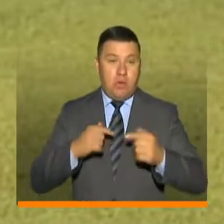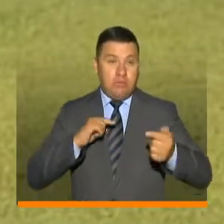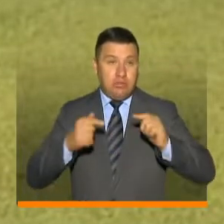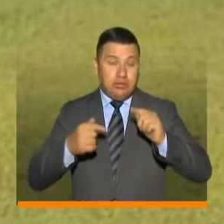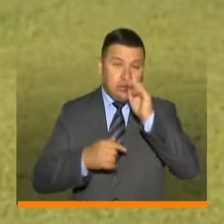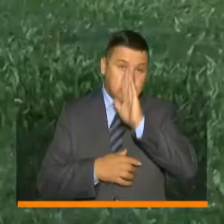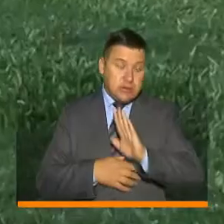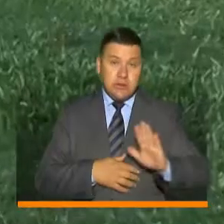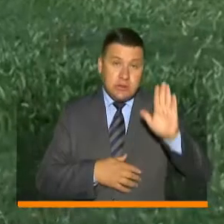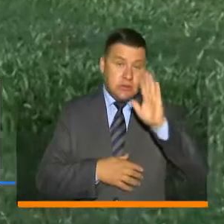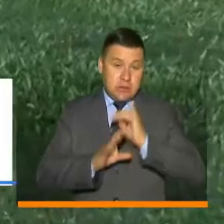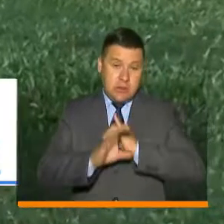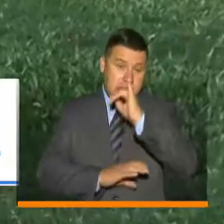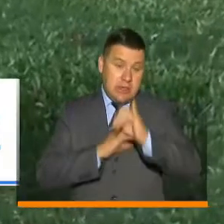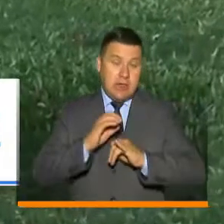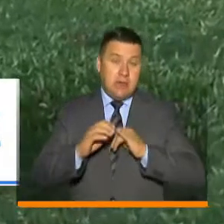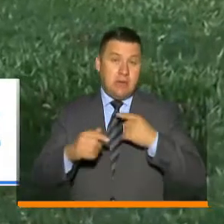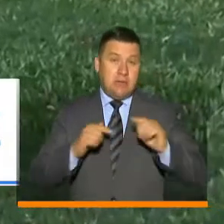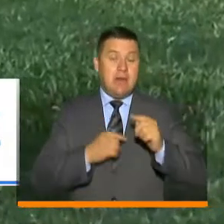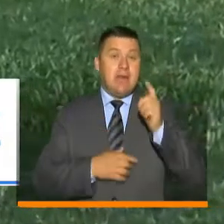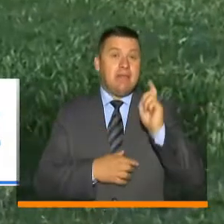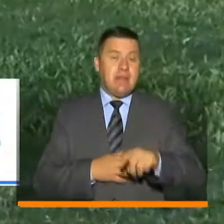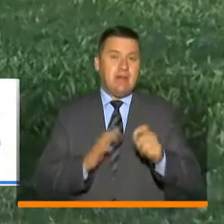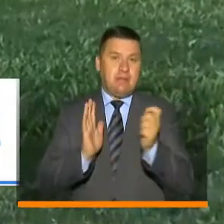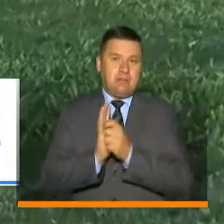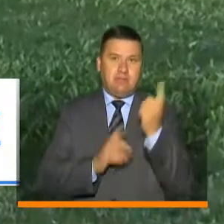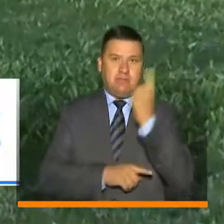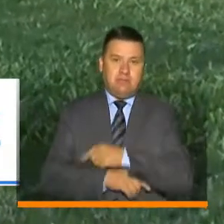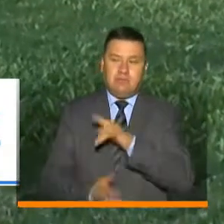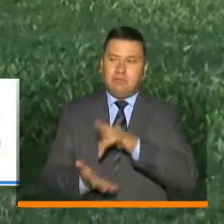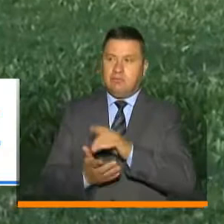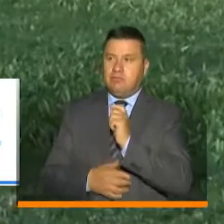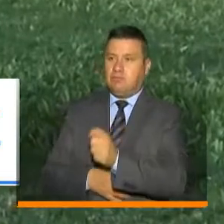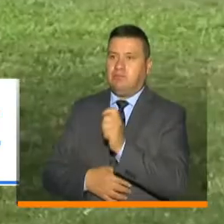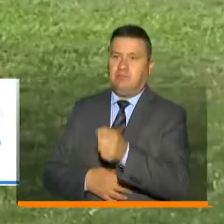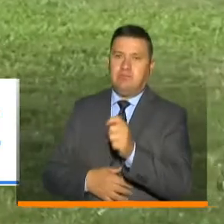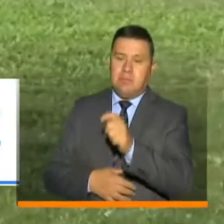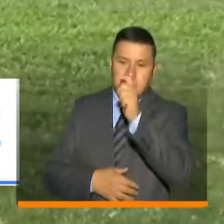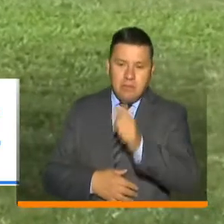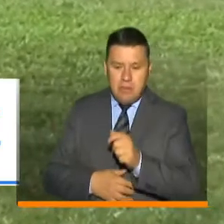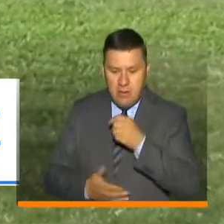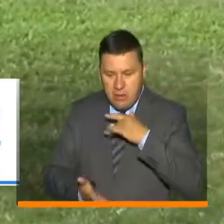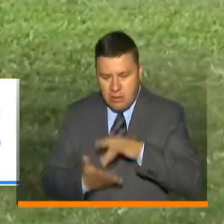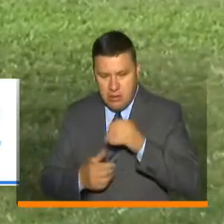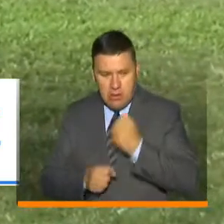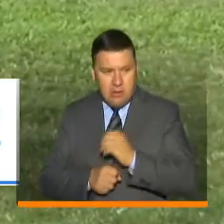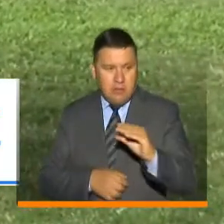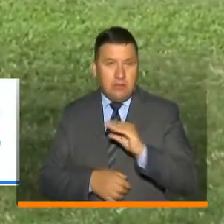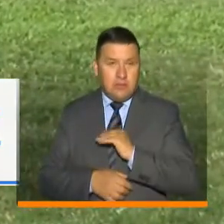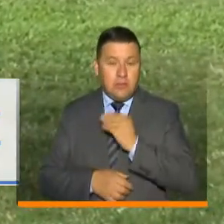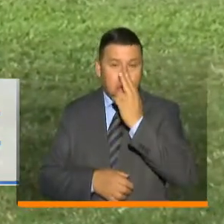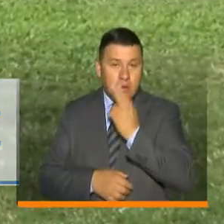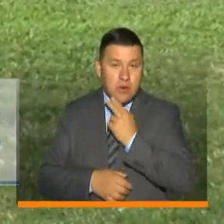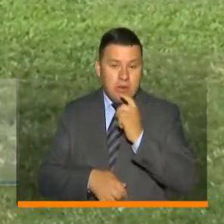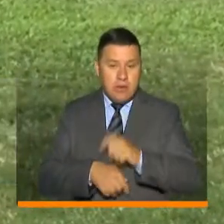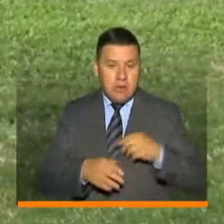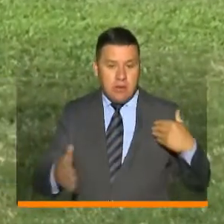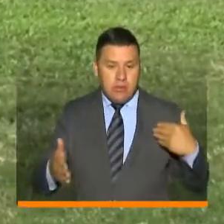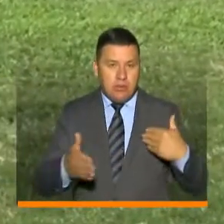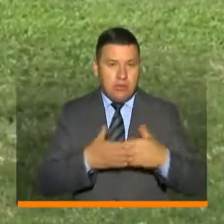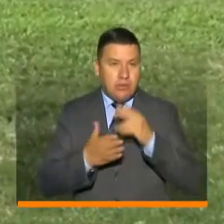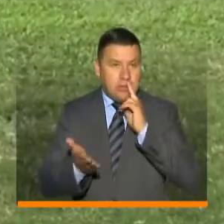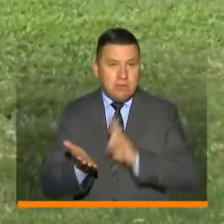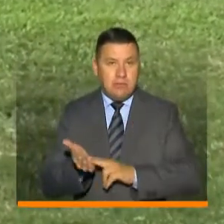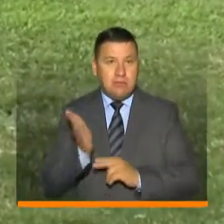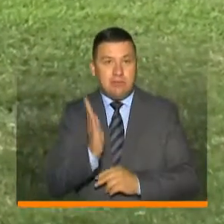torneos nacionales e internacionales, debe ponerse al día con sus deportistas y personal administrativo, cuando se cumplan los tiempos de